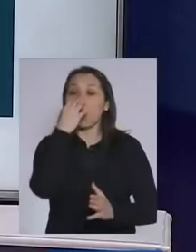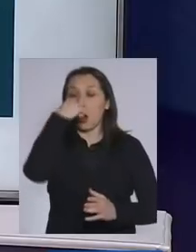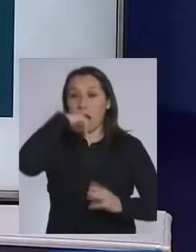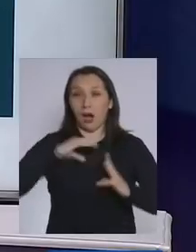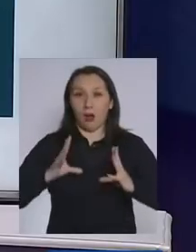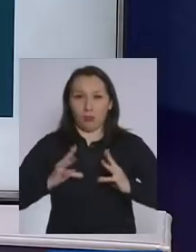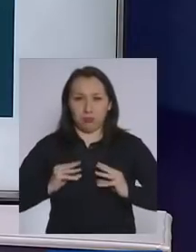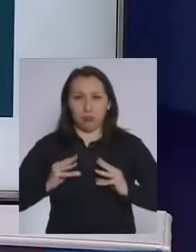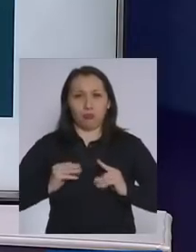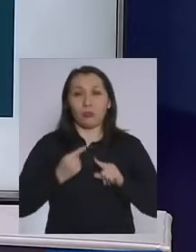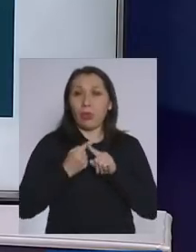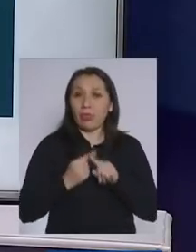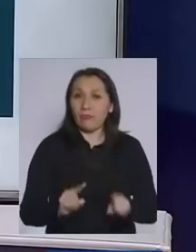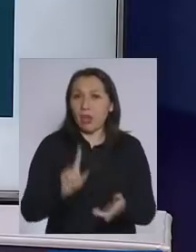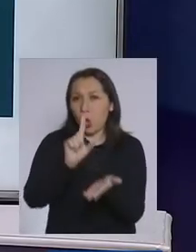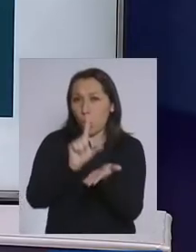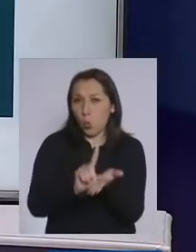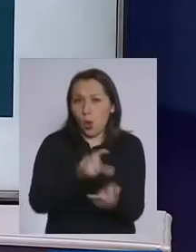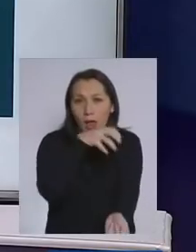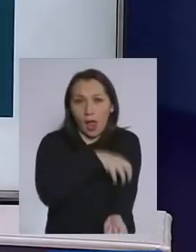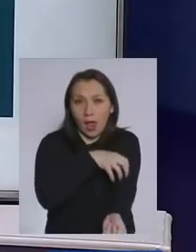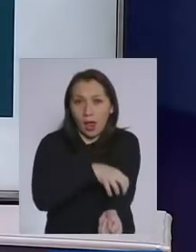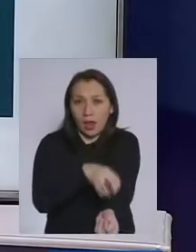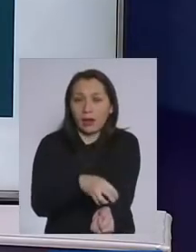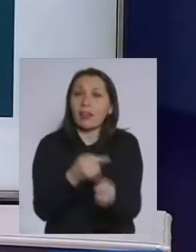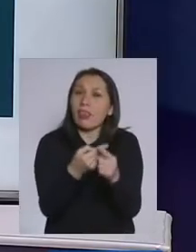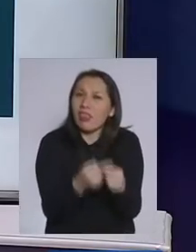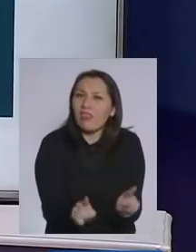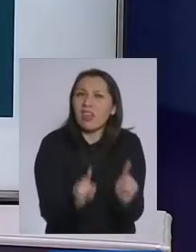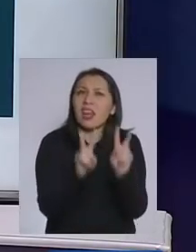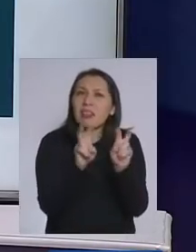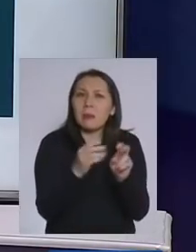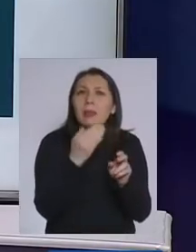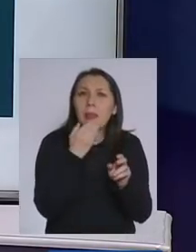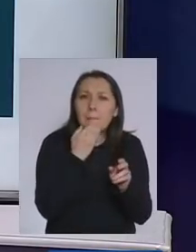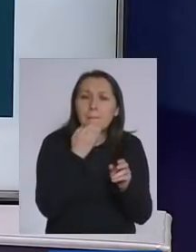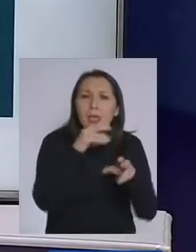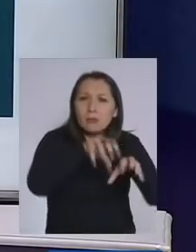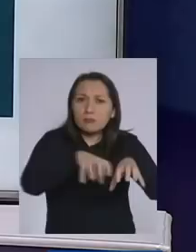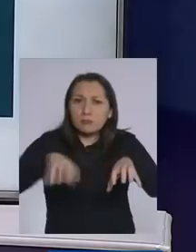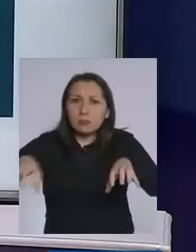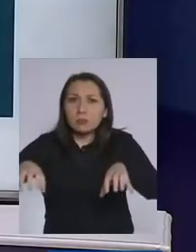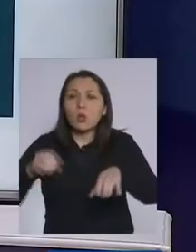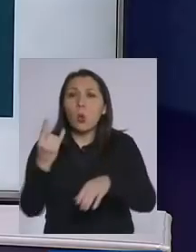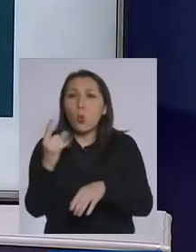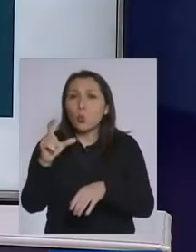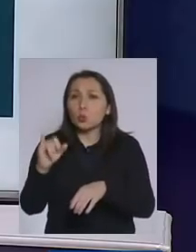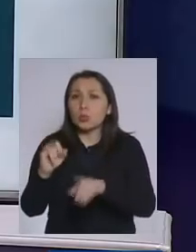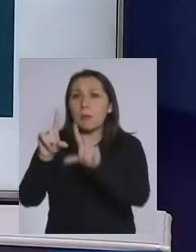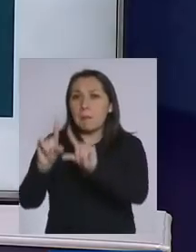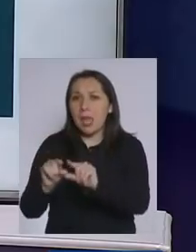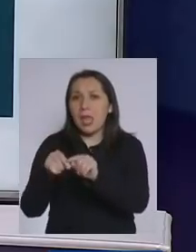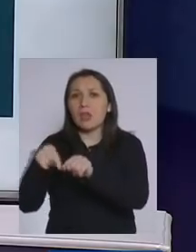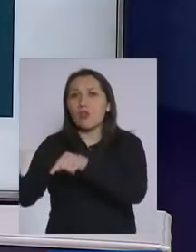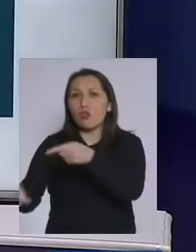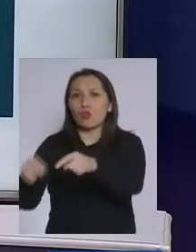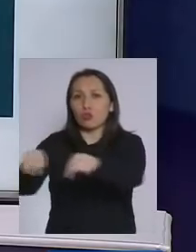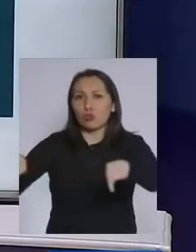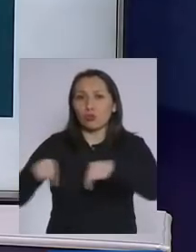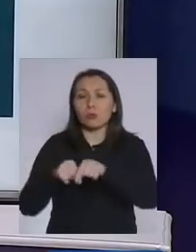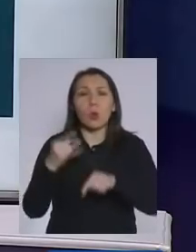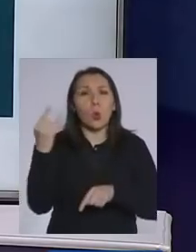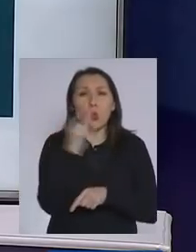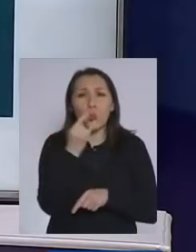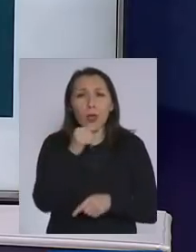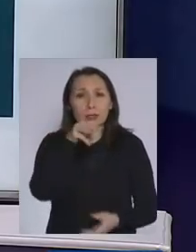mecánica en distintas zonas diferentes a las unidades de cuidados intensivos también ha disminuido. Por ejemplo, en las